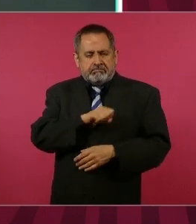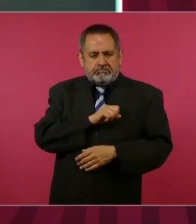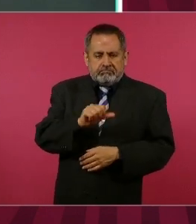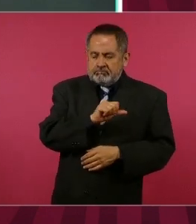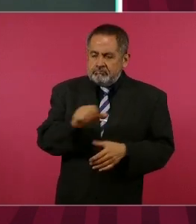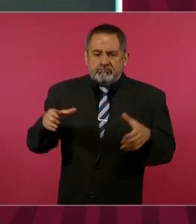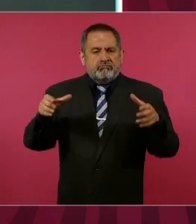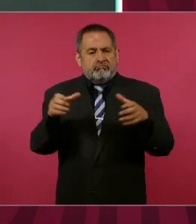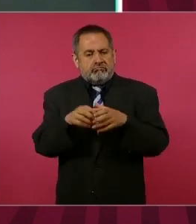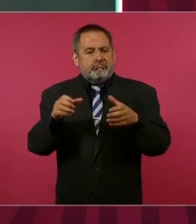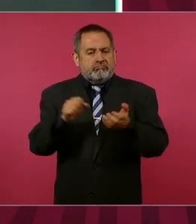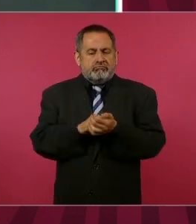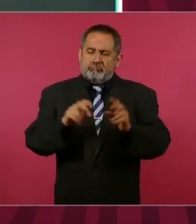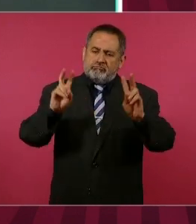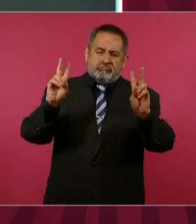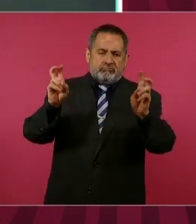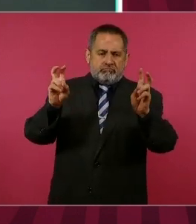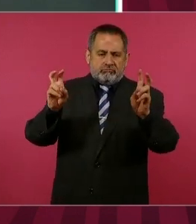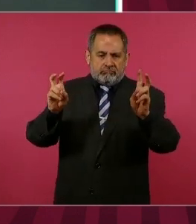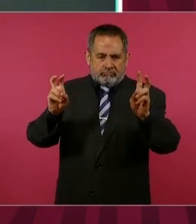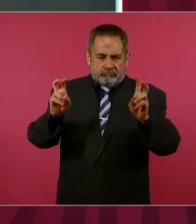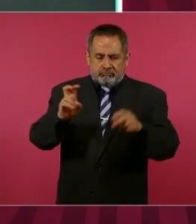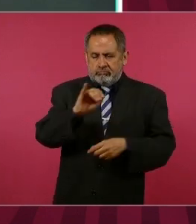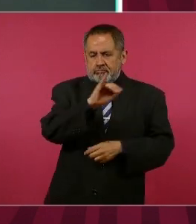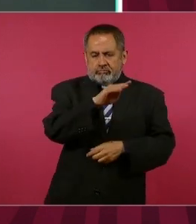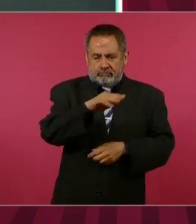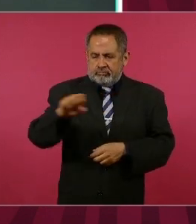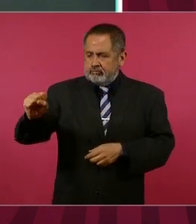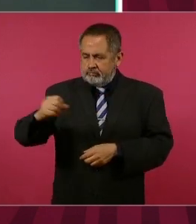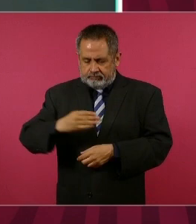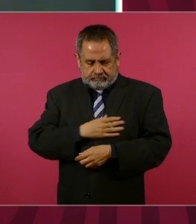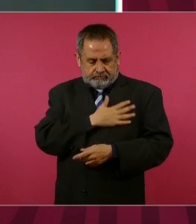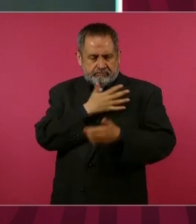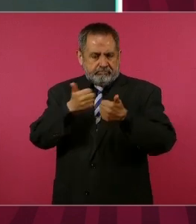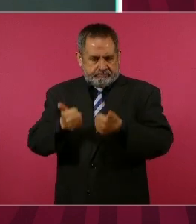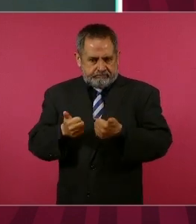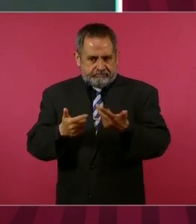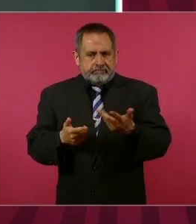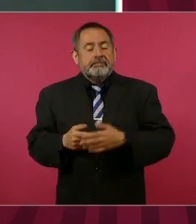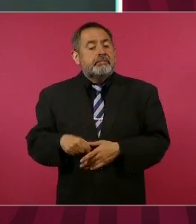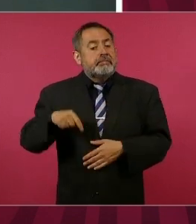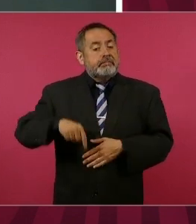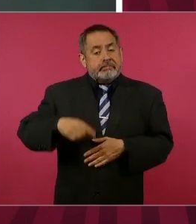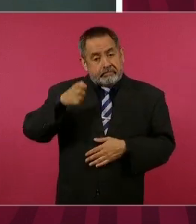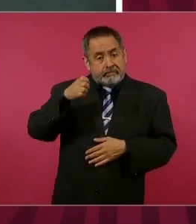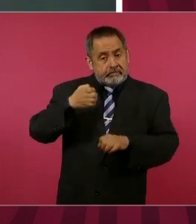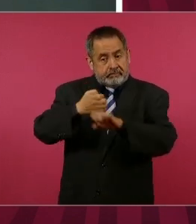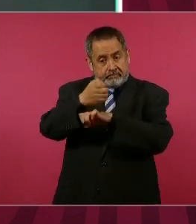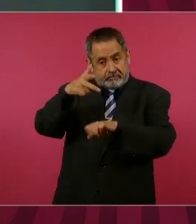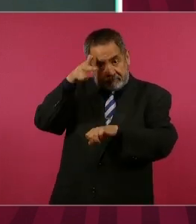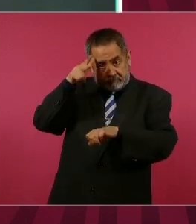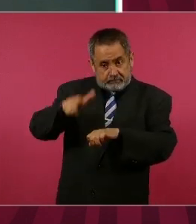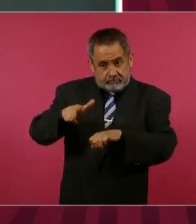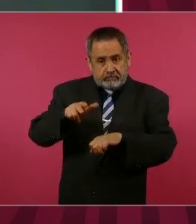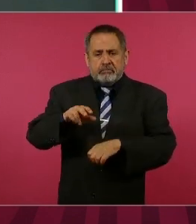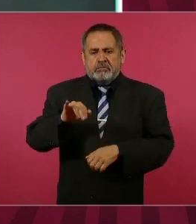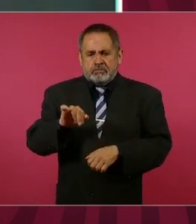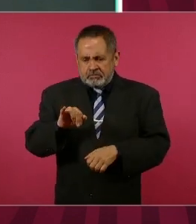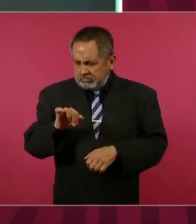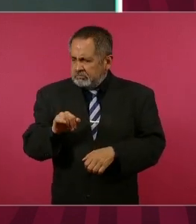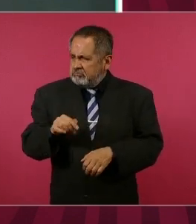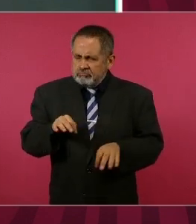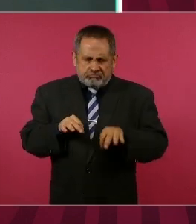en lo denominado IMSS-Bienestar, el estado de Hidalgo trabajó